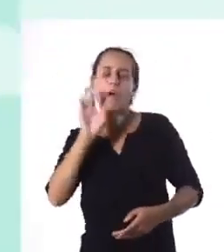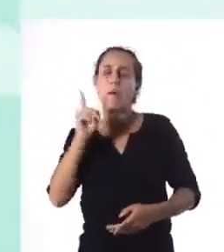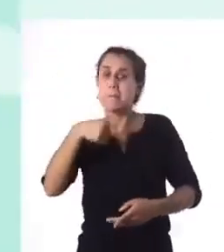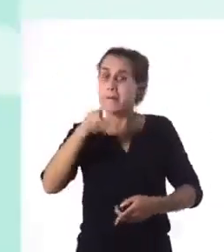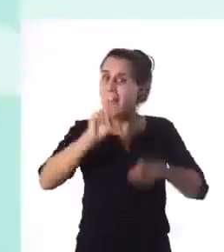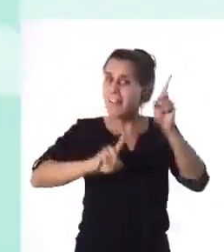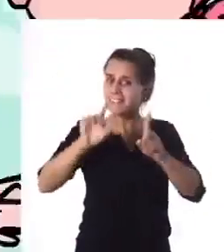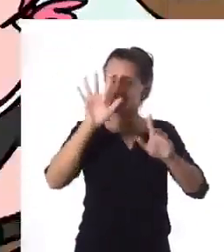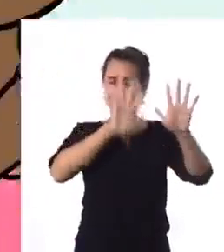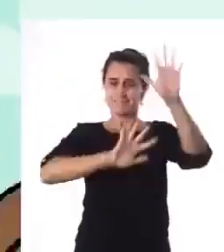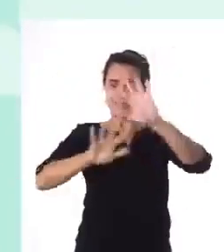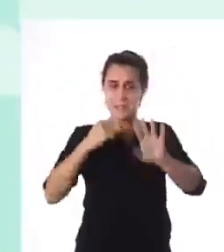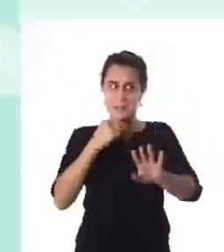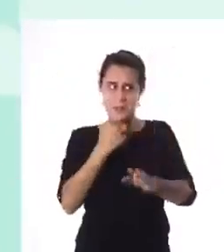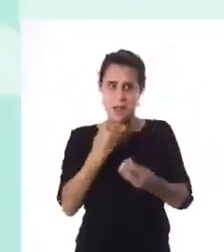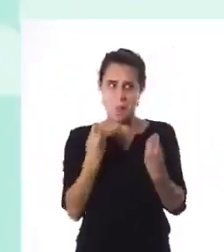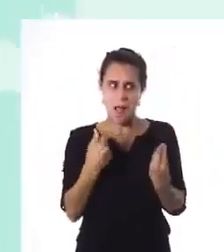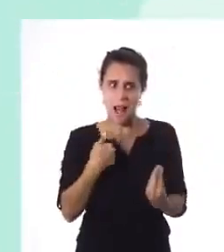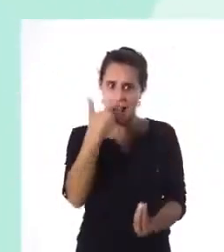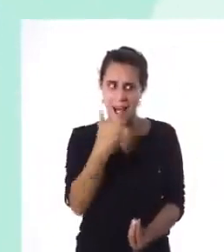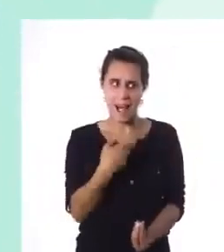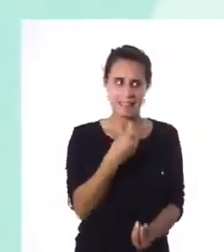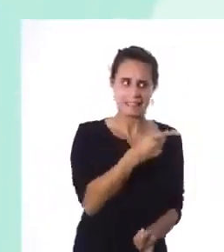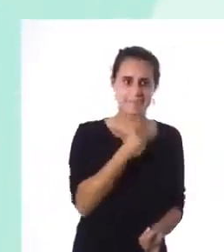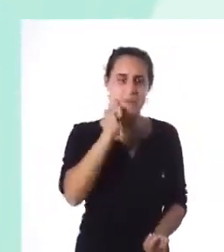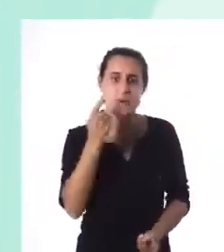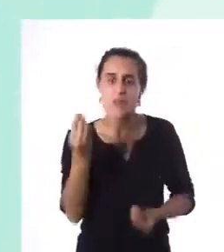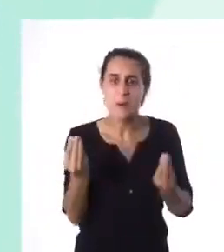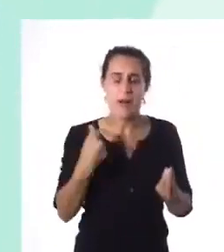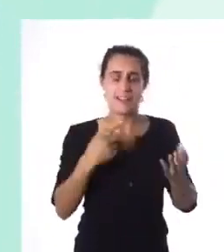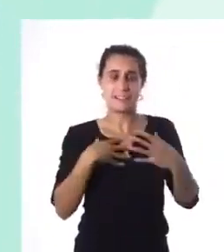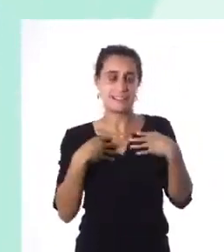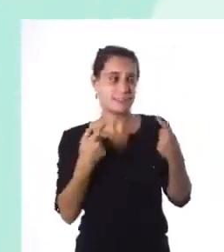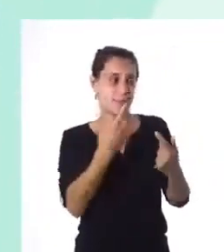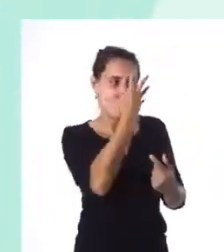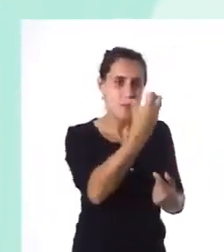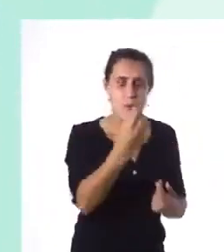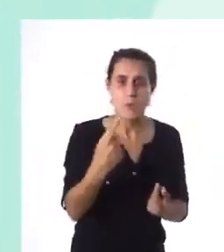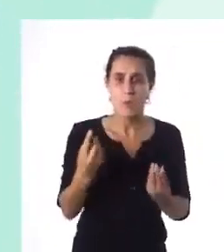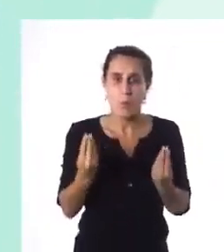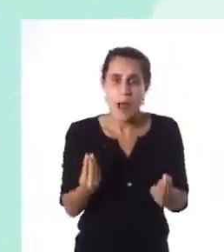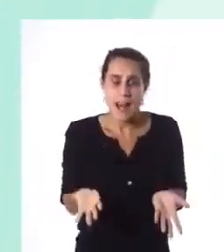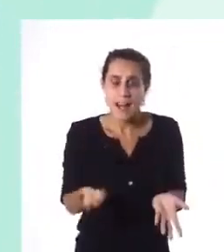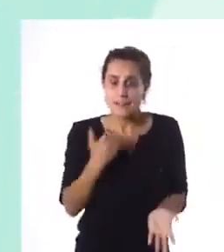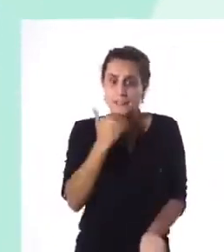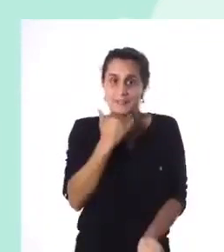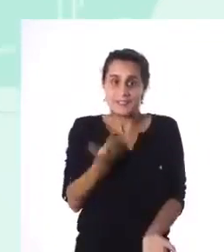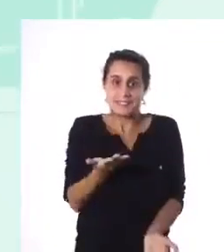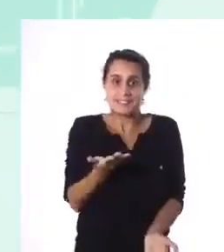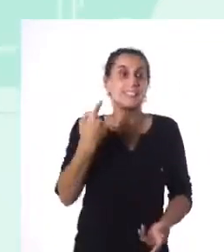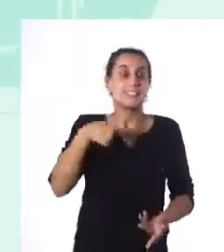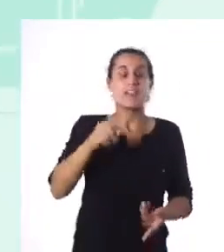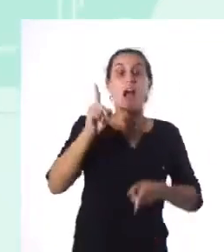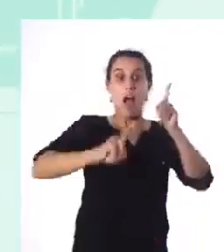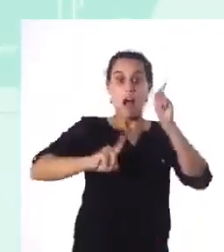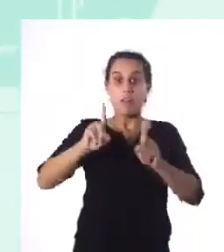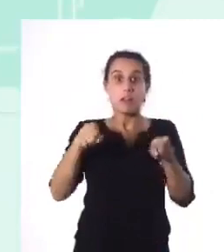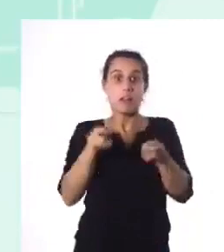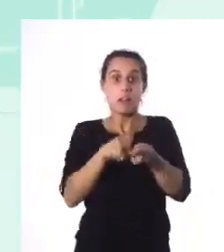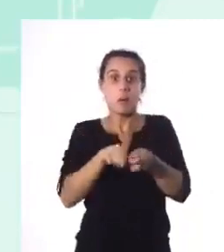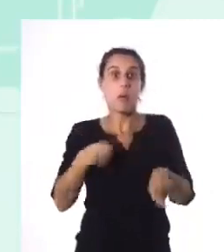edad sentirte confundido acerca de tus pensamientos y sentimientos con respecto a quién te parece atractivo. De hecho, puede que te